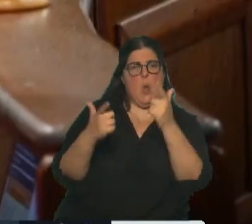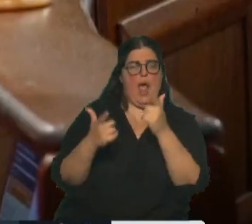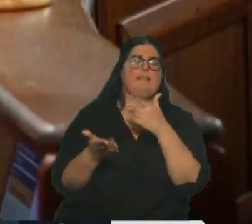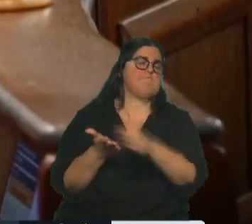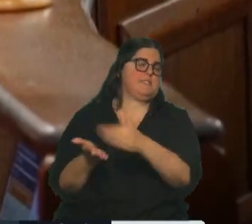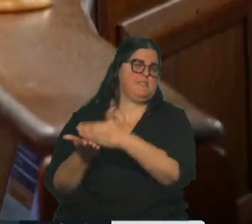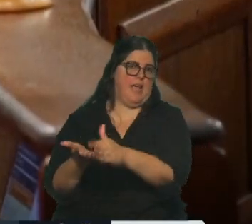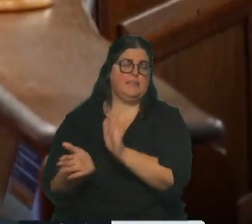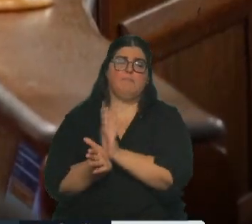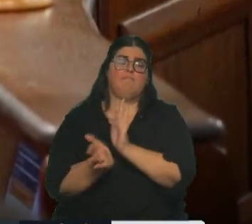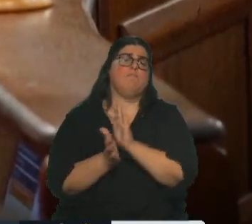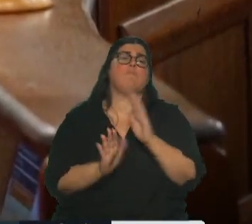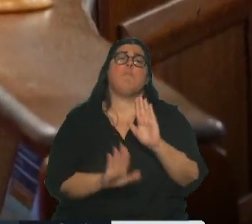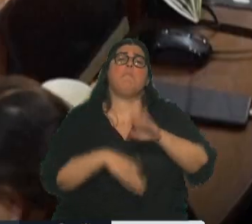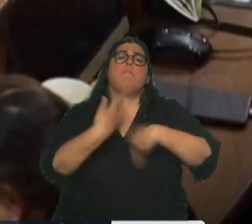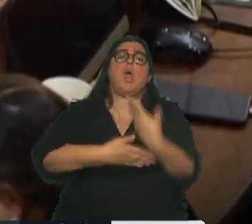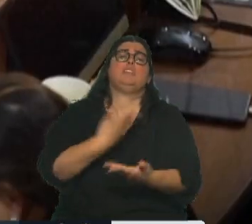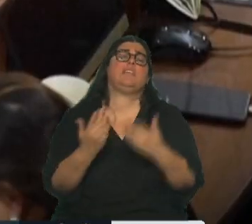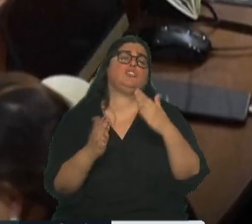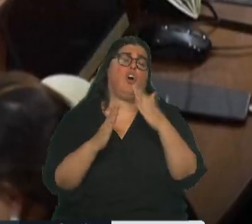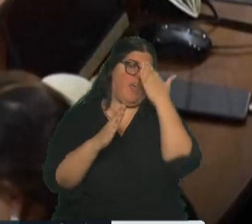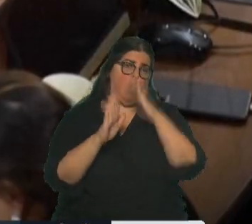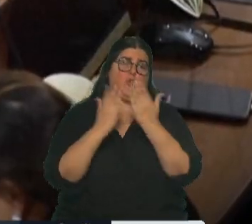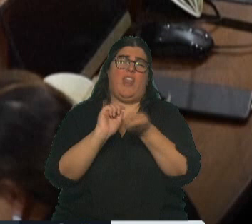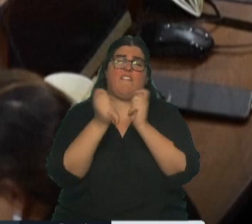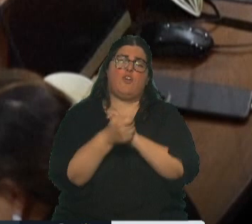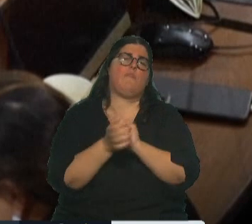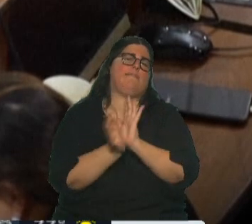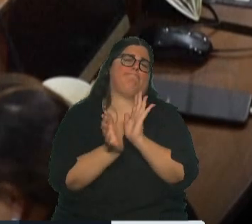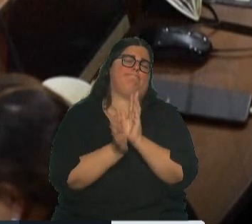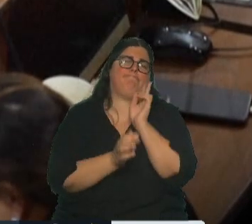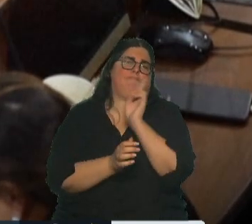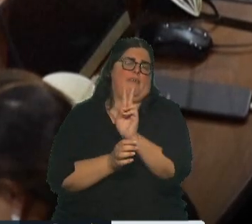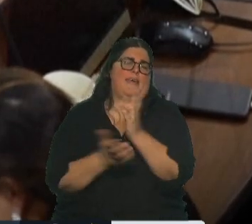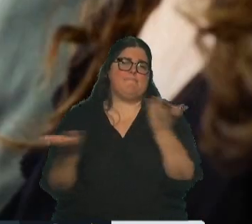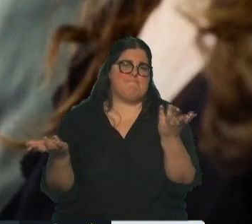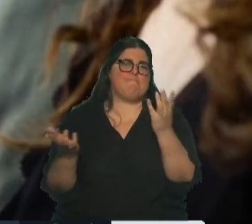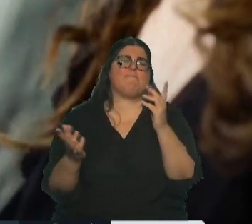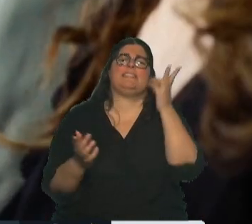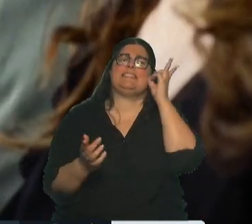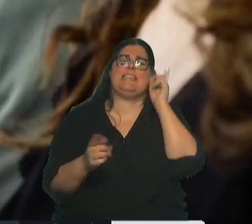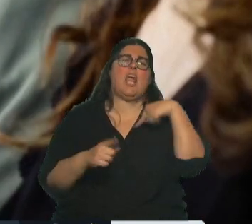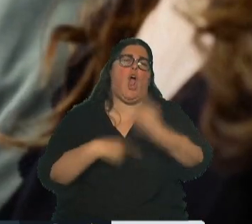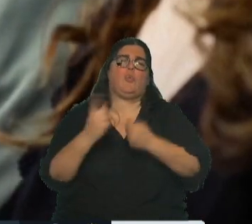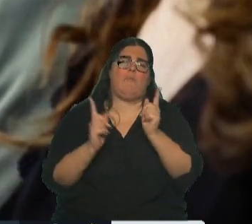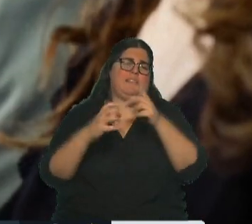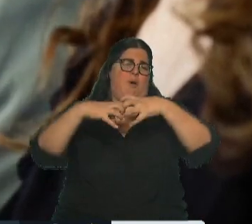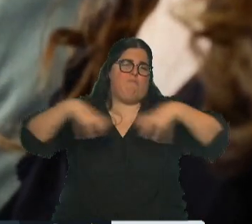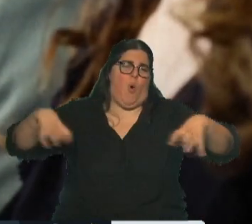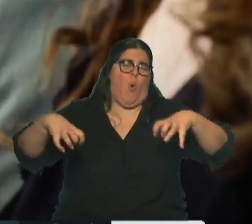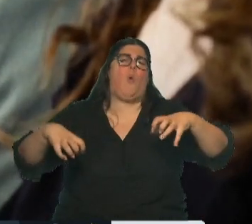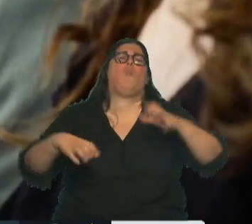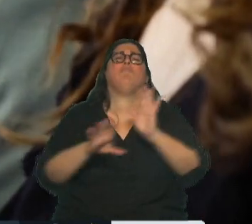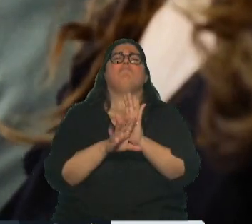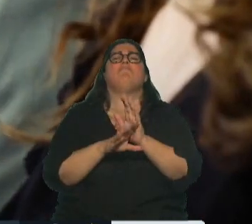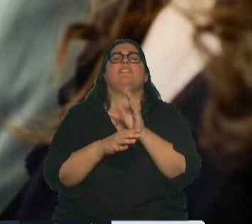contradictoria de todo el proceso de reforma constitucional habla tanto de la continuidad de la polarización como de la presencia de una corriente